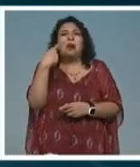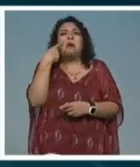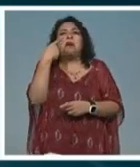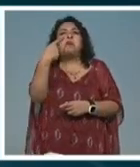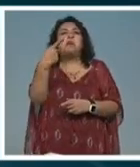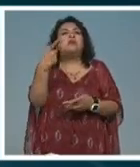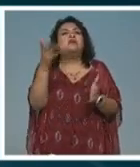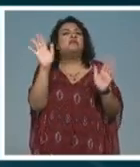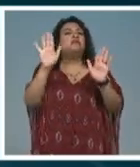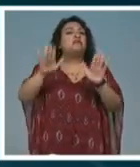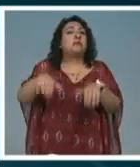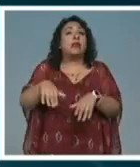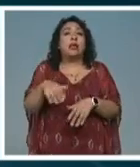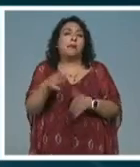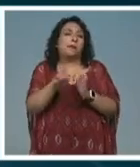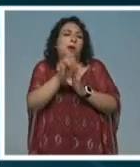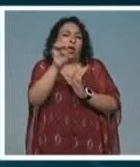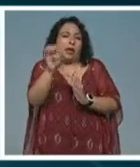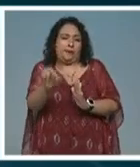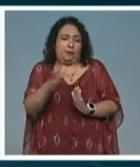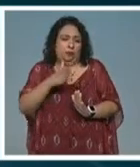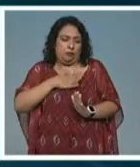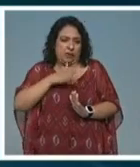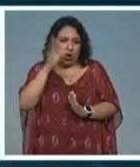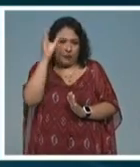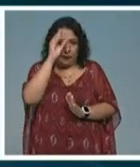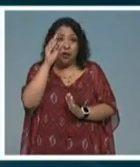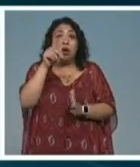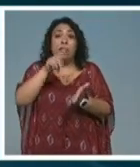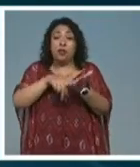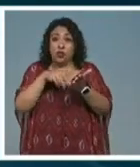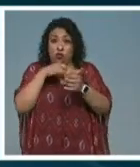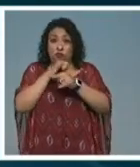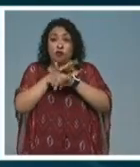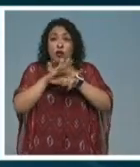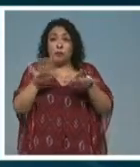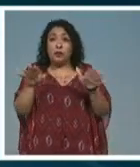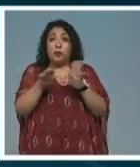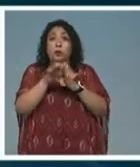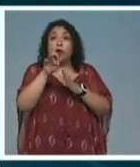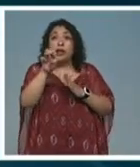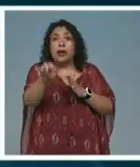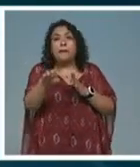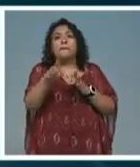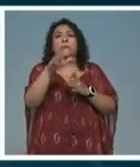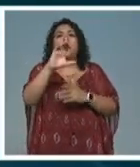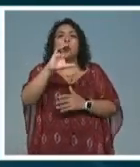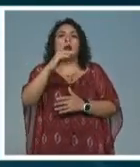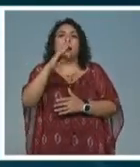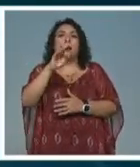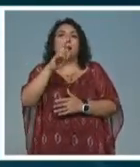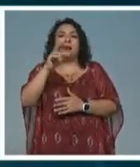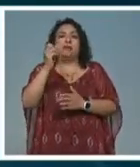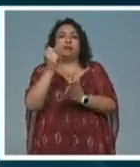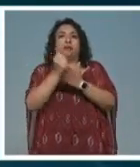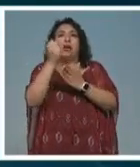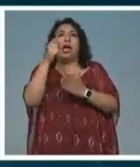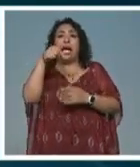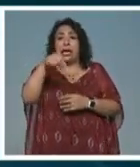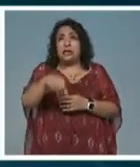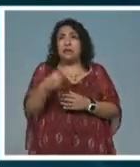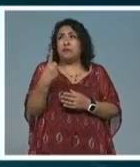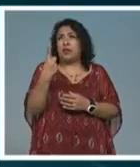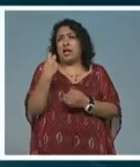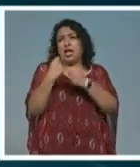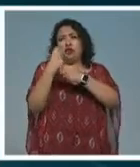allá. Y, por ejemplo, yo creo que hay encontrar información, como la declaración de Cambridge que verán acá, apenas en el